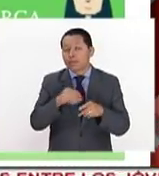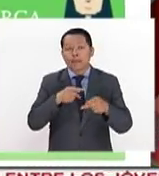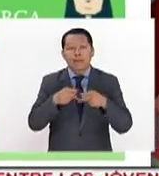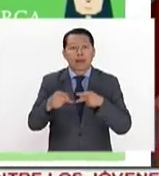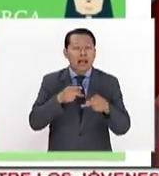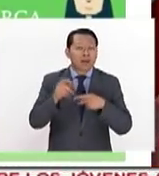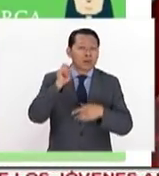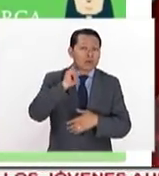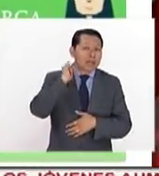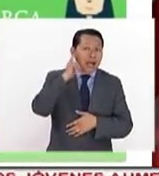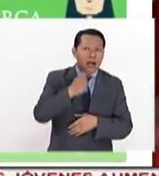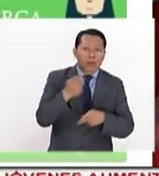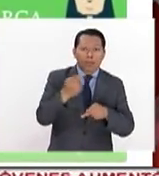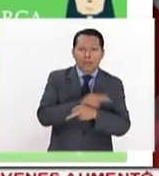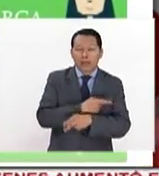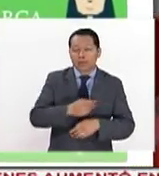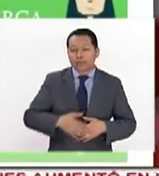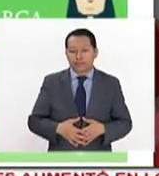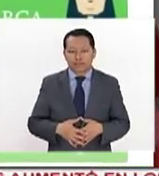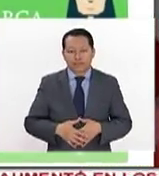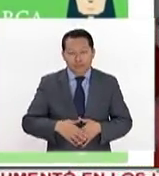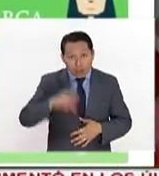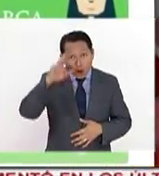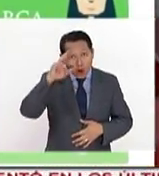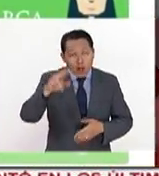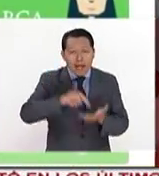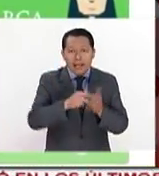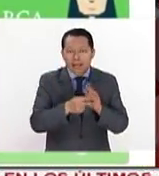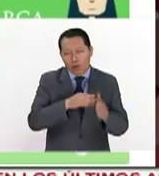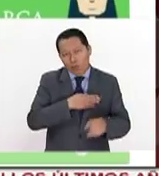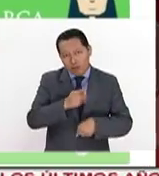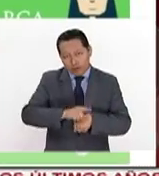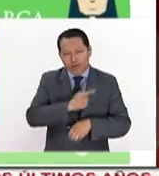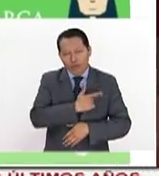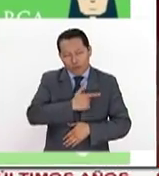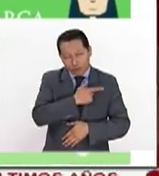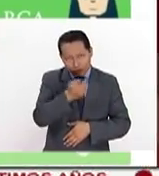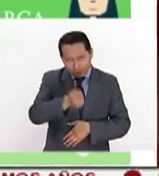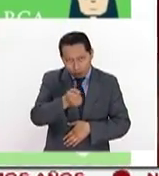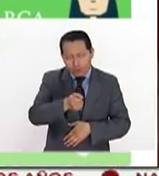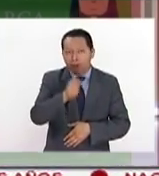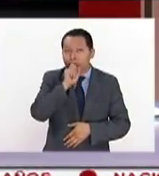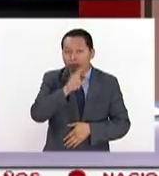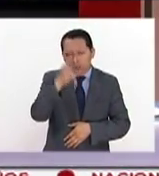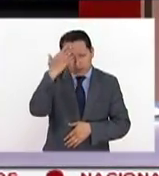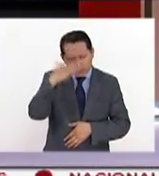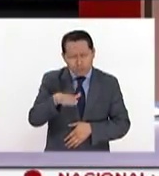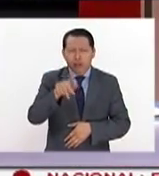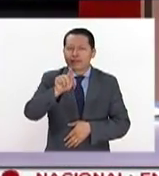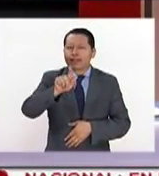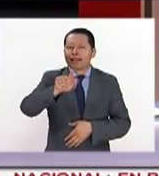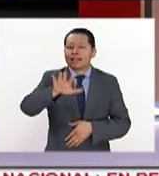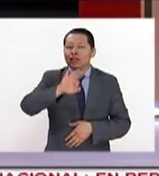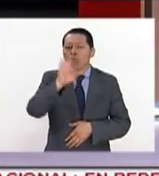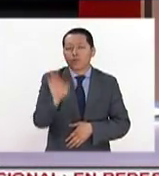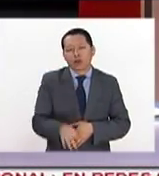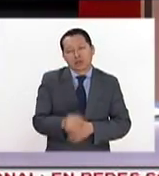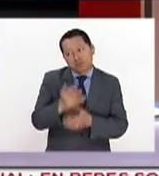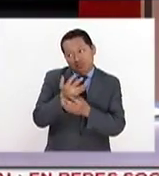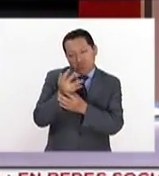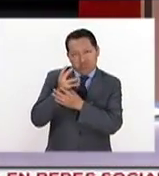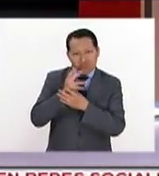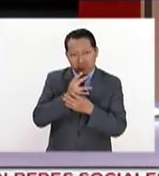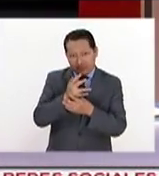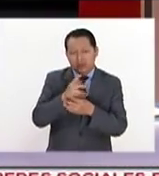una situación de emergencia. Hola, ingeniero, muy buenos días, gusto en saludarlo. Como sabemos, 75%, según los